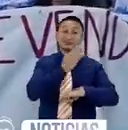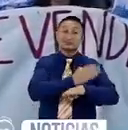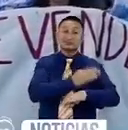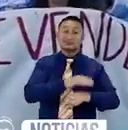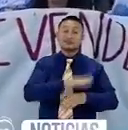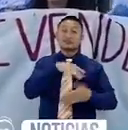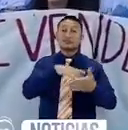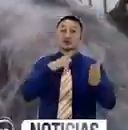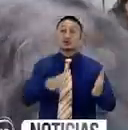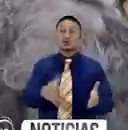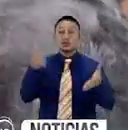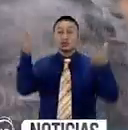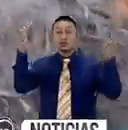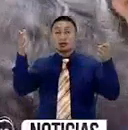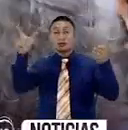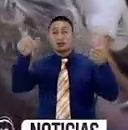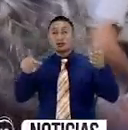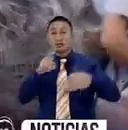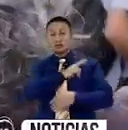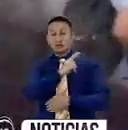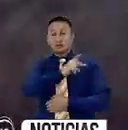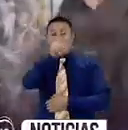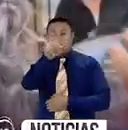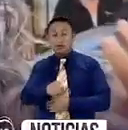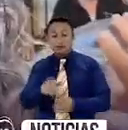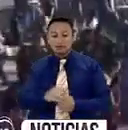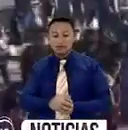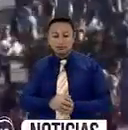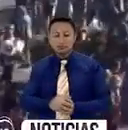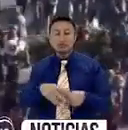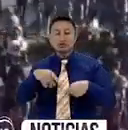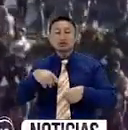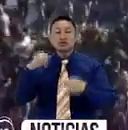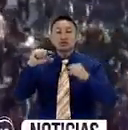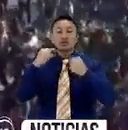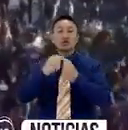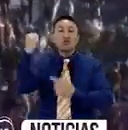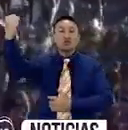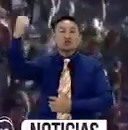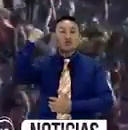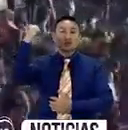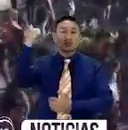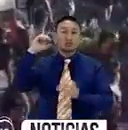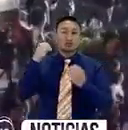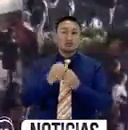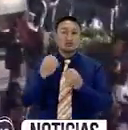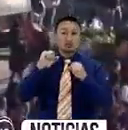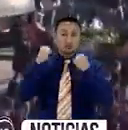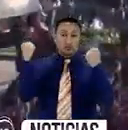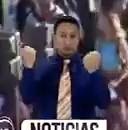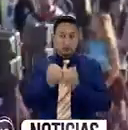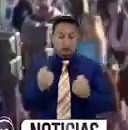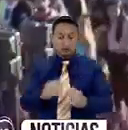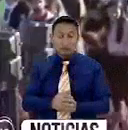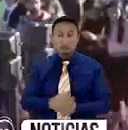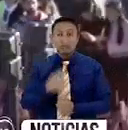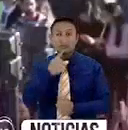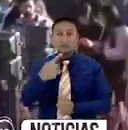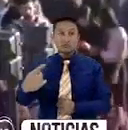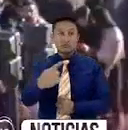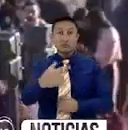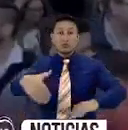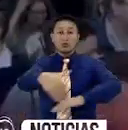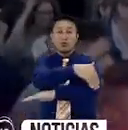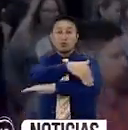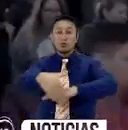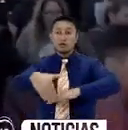estudiantes docentes personal universitario además de sindicatos políticos y organizaciones sociales se manifestaron por las calles